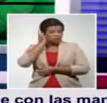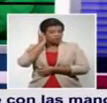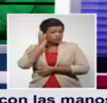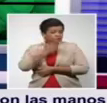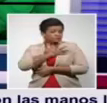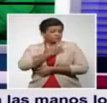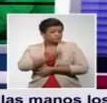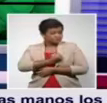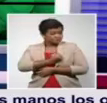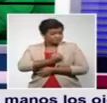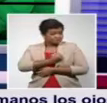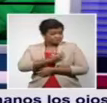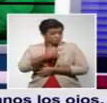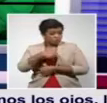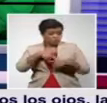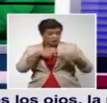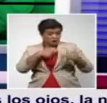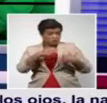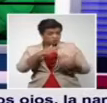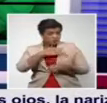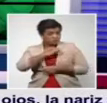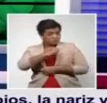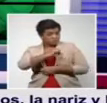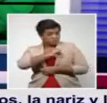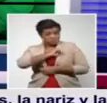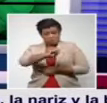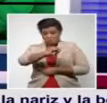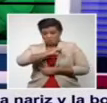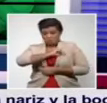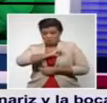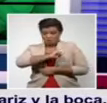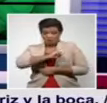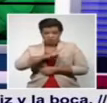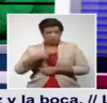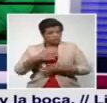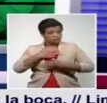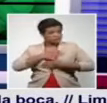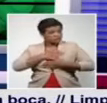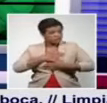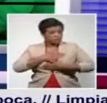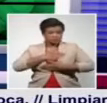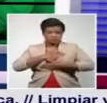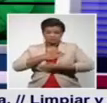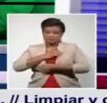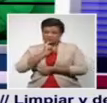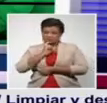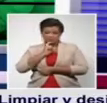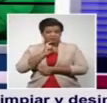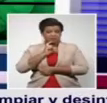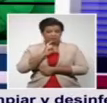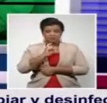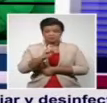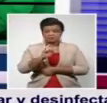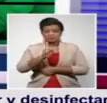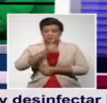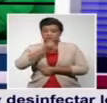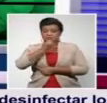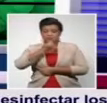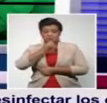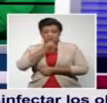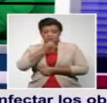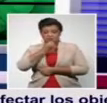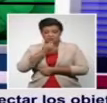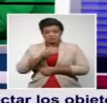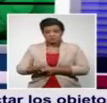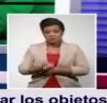parada cardíaca, de la cual no fue posible su reanimación a pesar de las maniobras de reanimación cardiopulmonar que